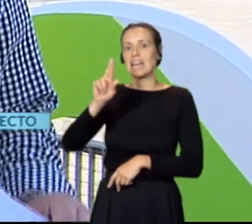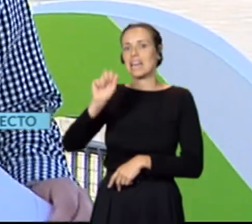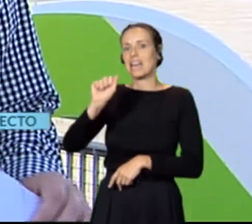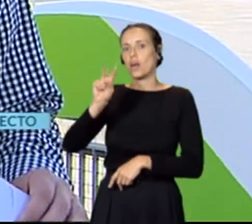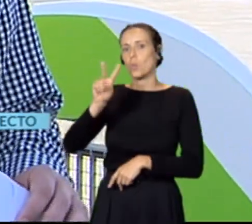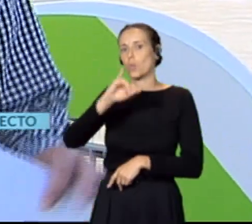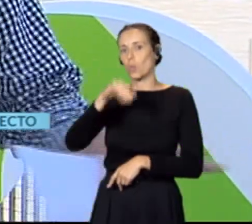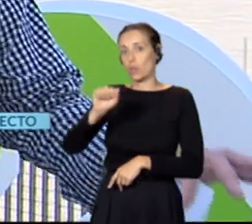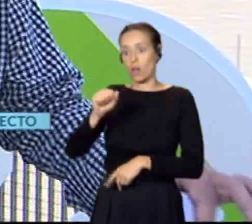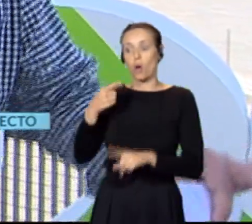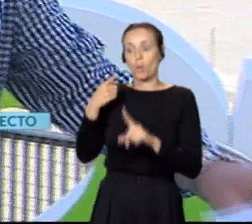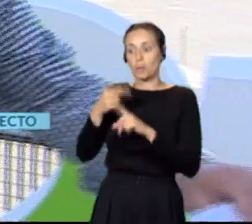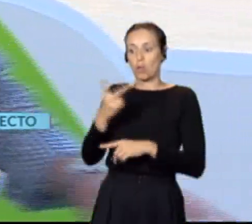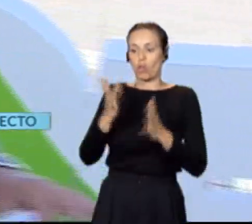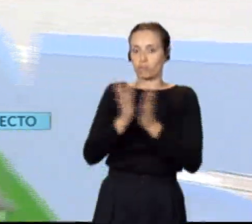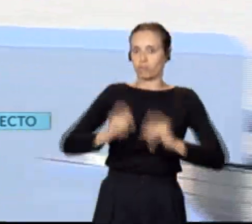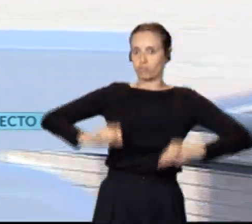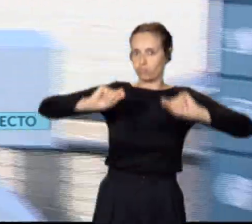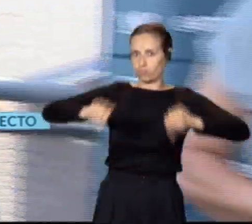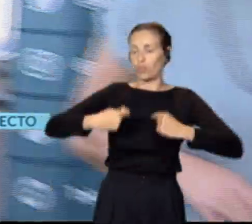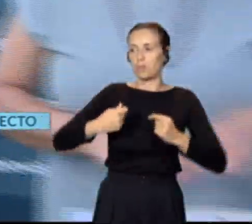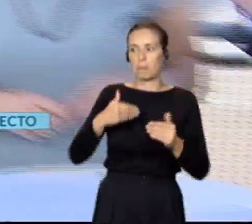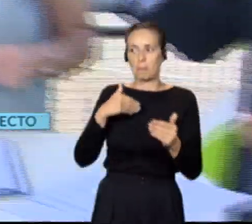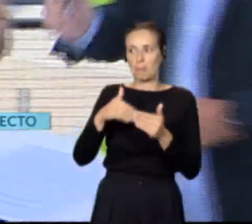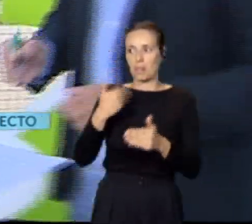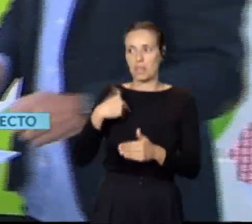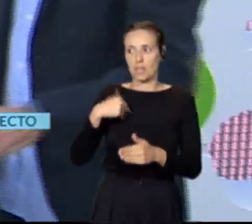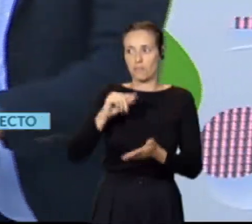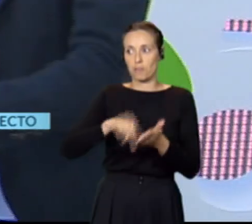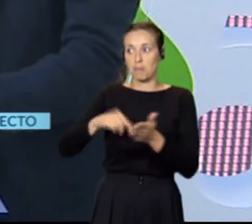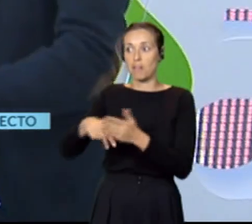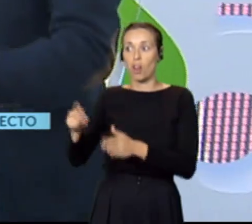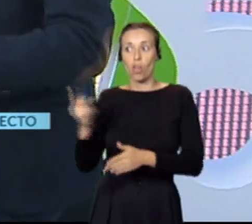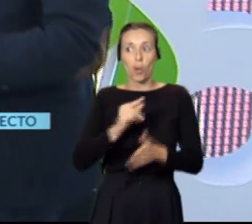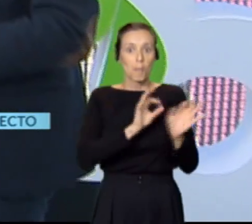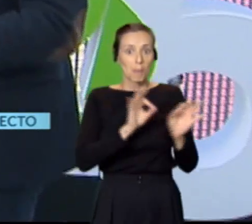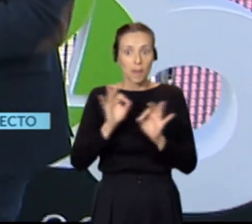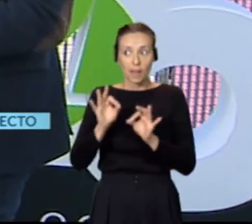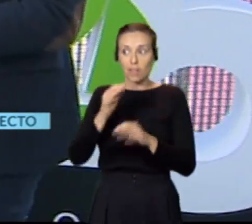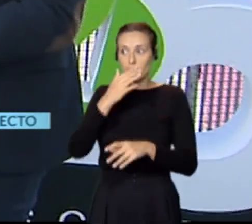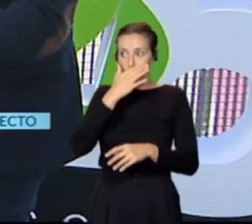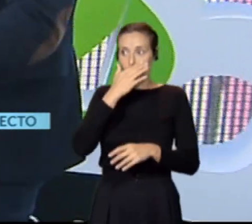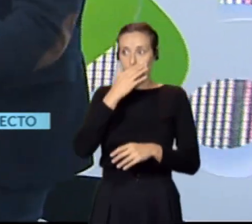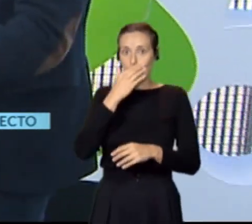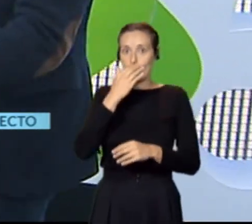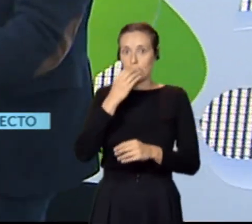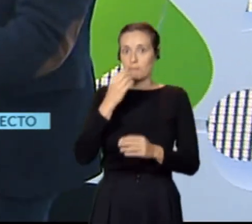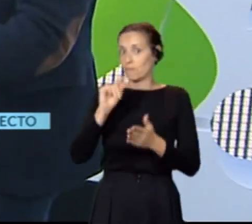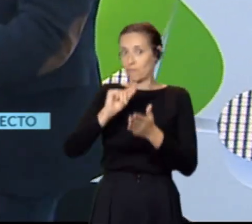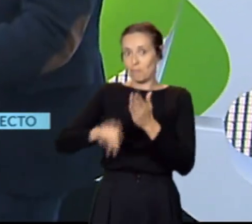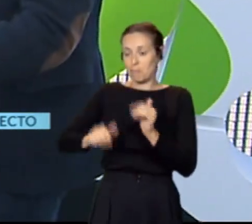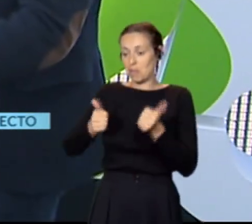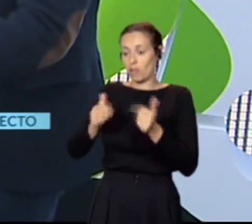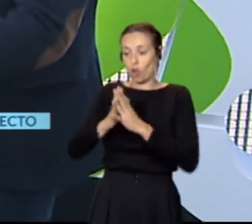firma que va a comenzar en unos instantes creo que ya están ambos preparados para comenzar la firma un convenio de